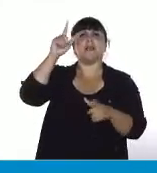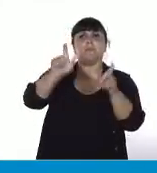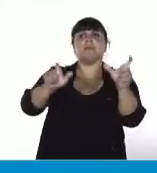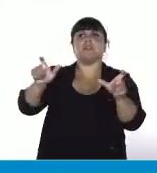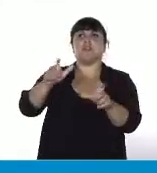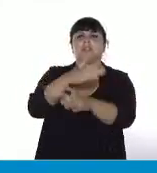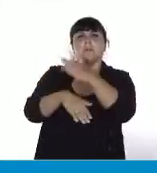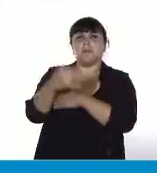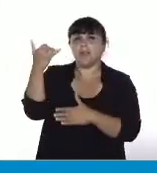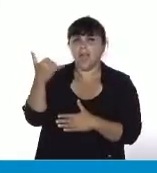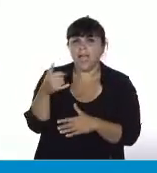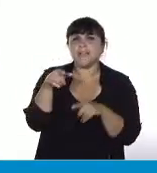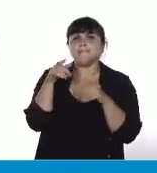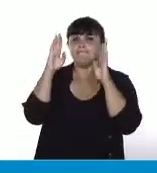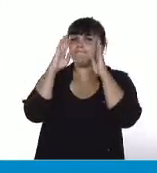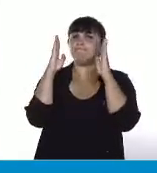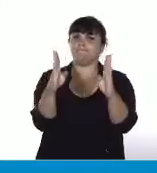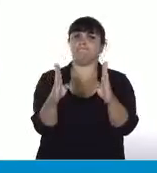discapacidad.